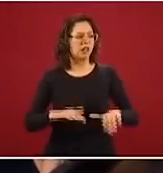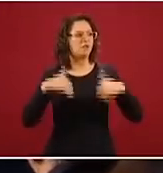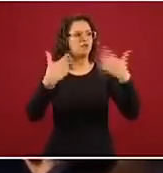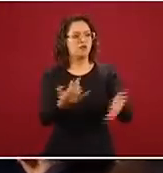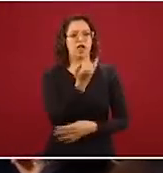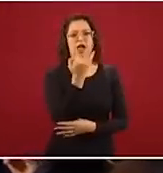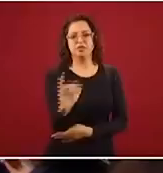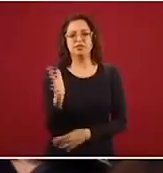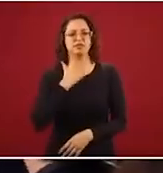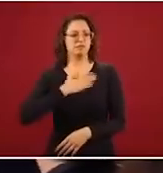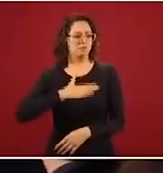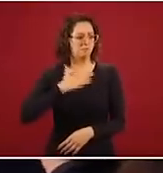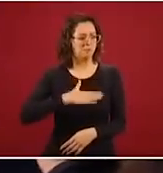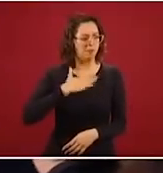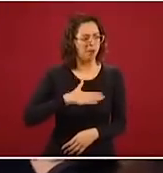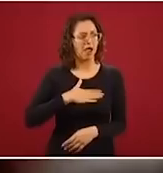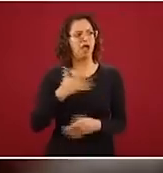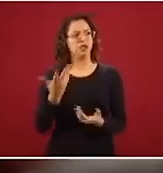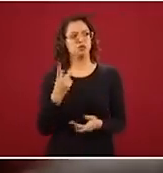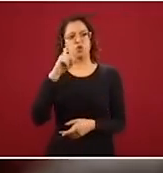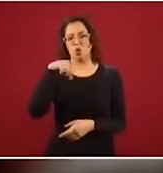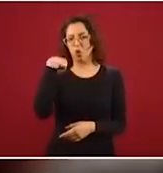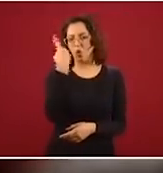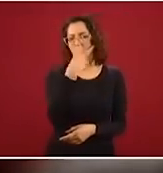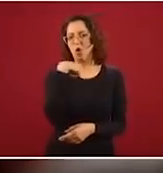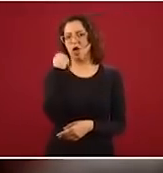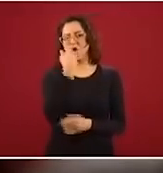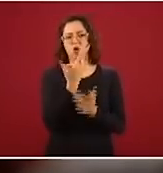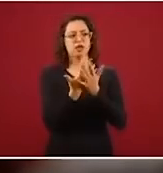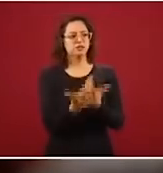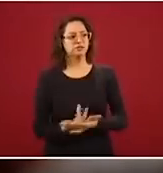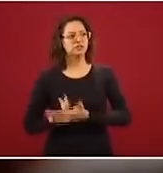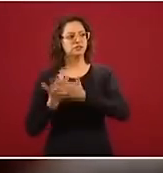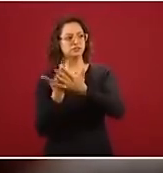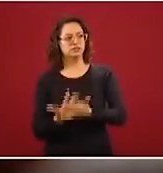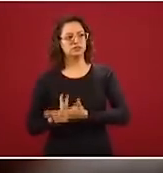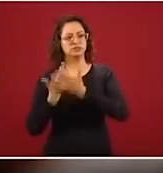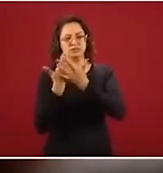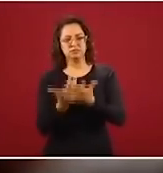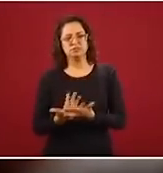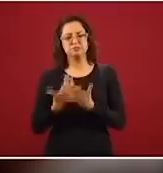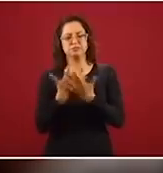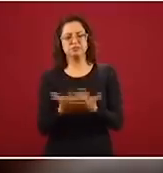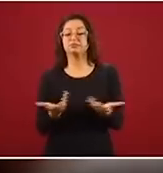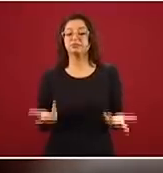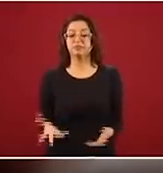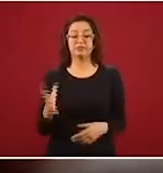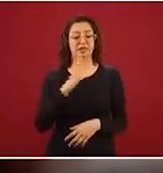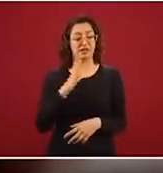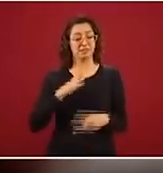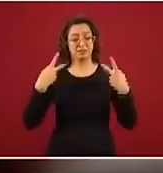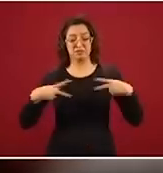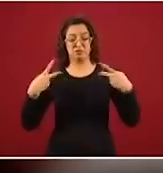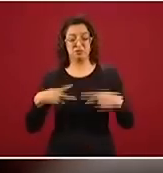hemos platicado aquí. También horas y horas de enfermos en salas de espera. Tristemente se sabe de casos de pacientes